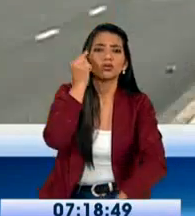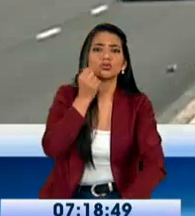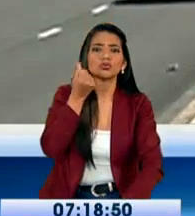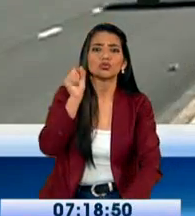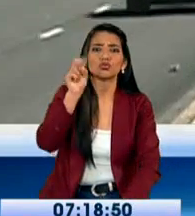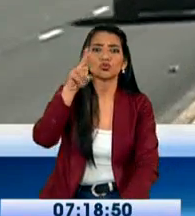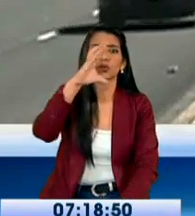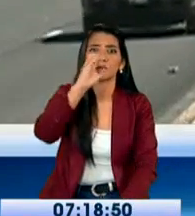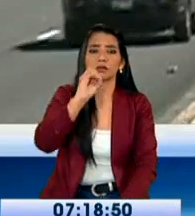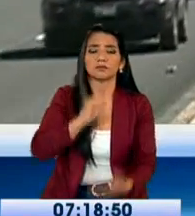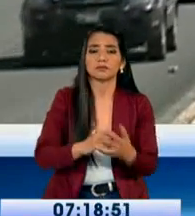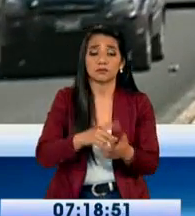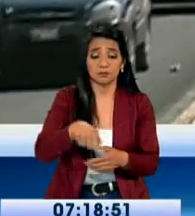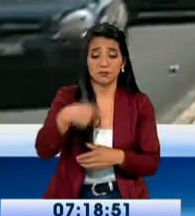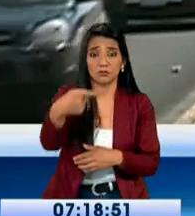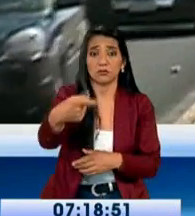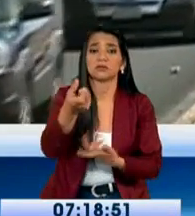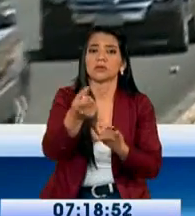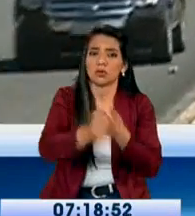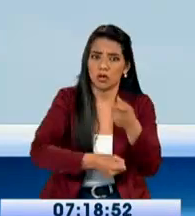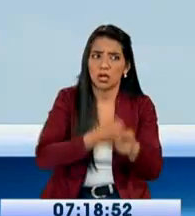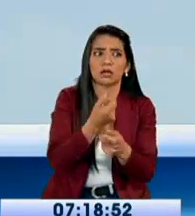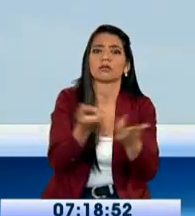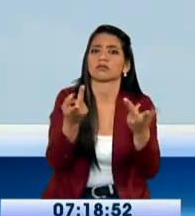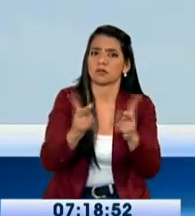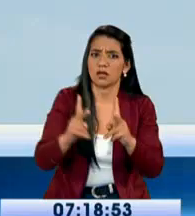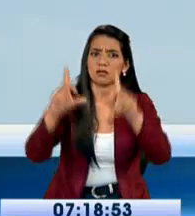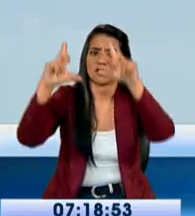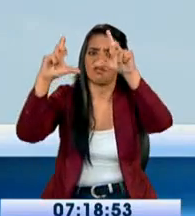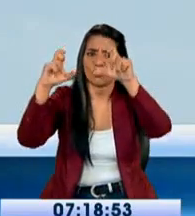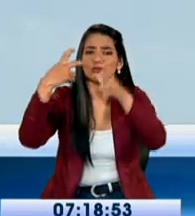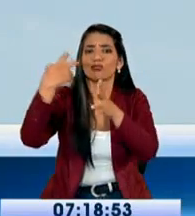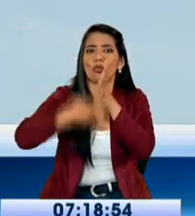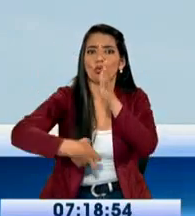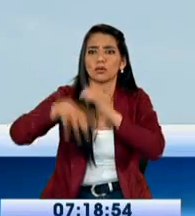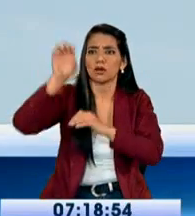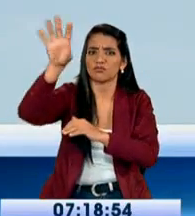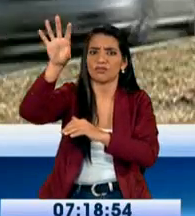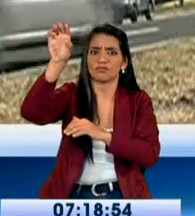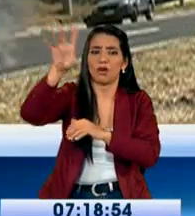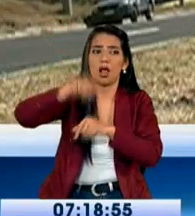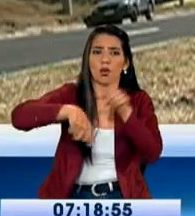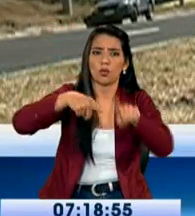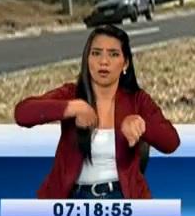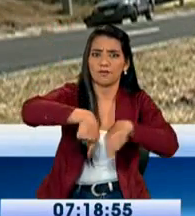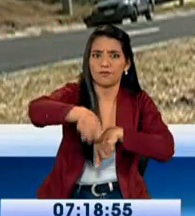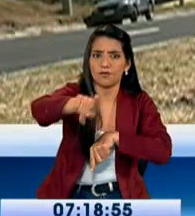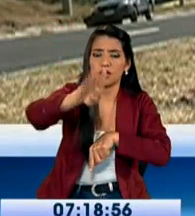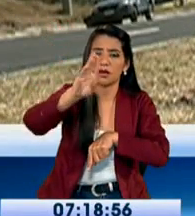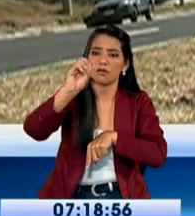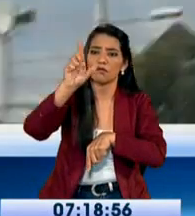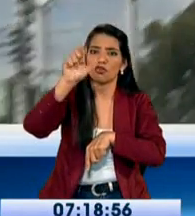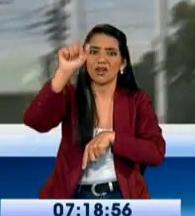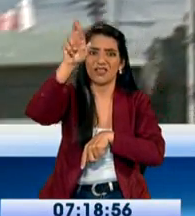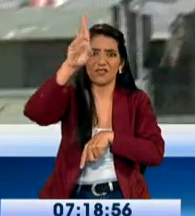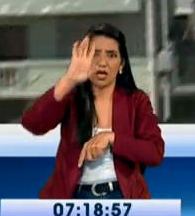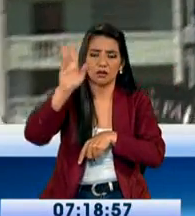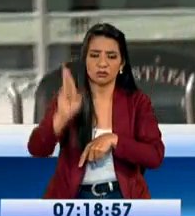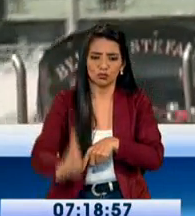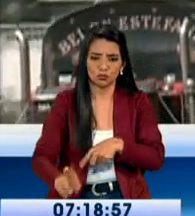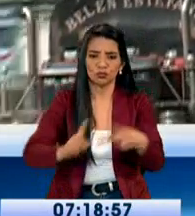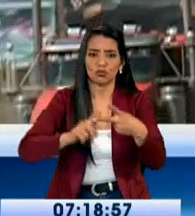El próximo año incrementará la instalación de fotorradares en algunas vías de riesgo, como la Simón Bolívar Sur, la Ruta Viva,